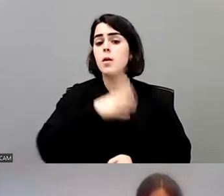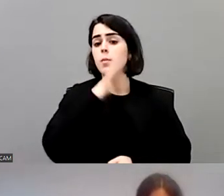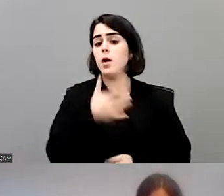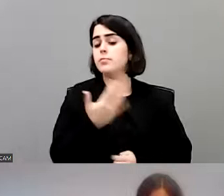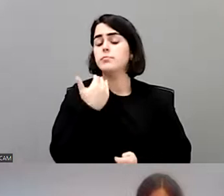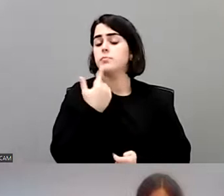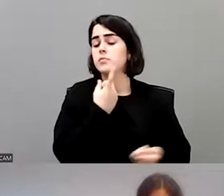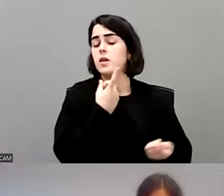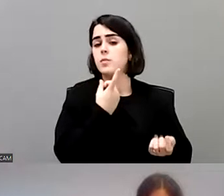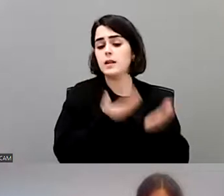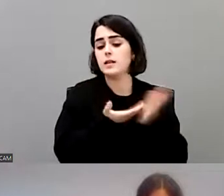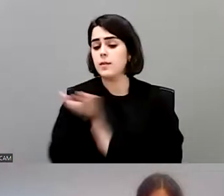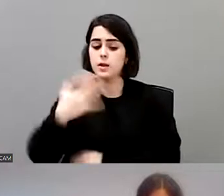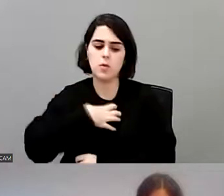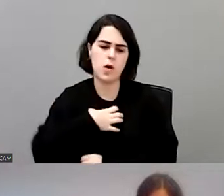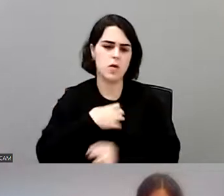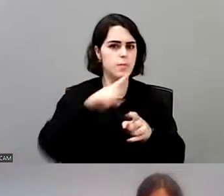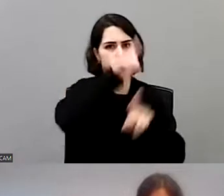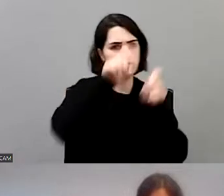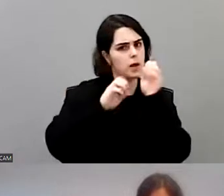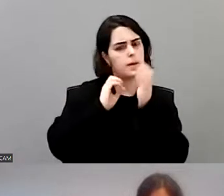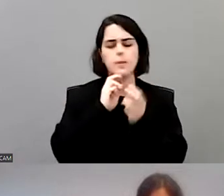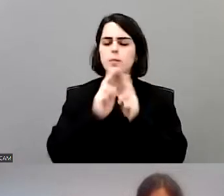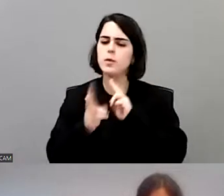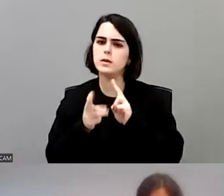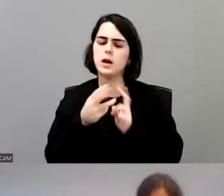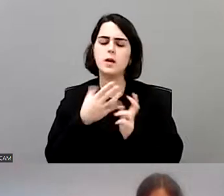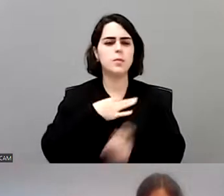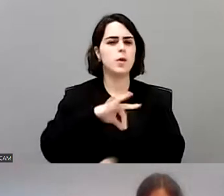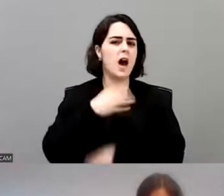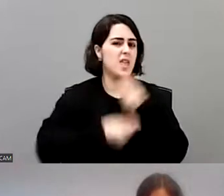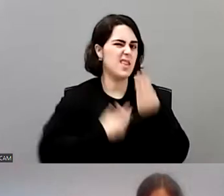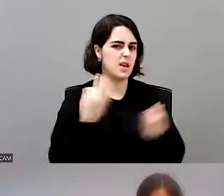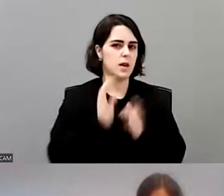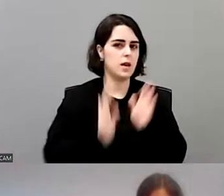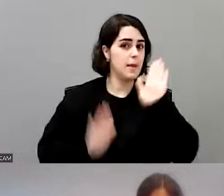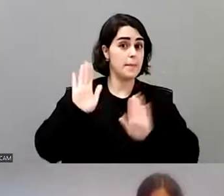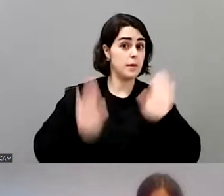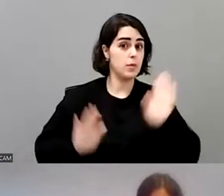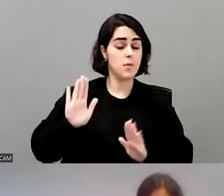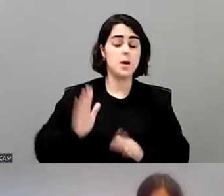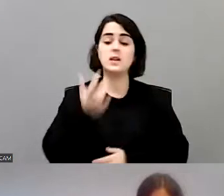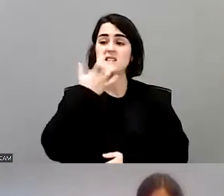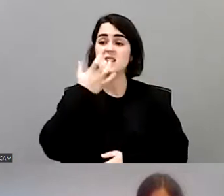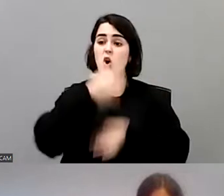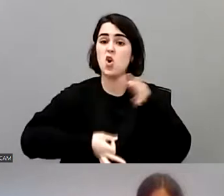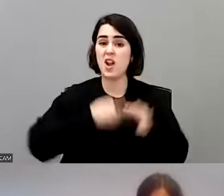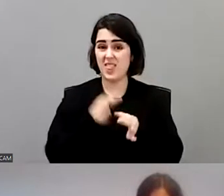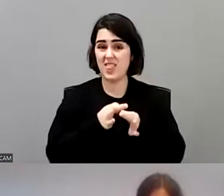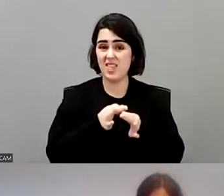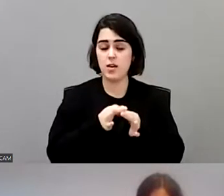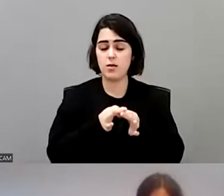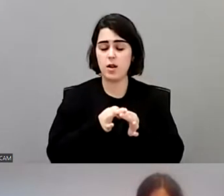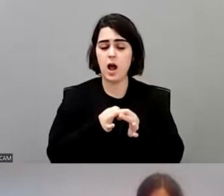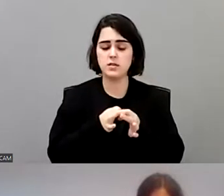podéis utilizar este medio de preguntas y respuestas, podéis levantar la mano y cuando las organizadoras